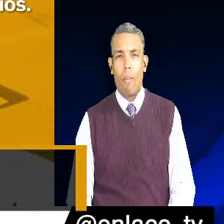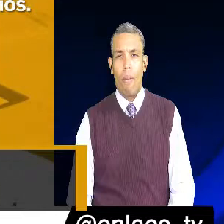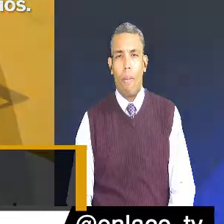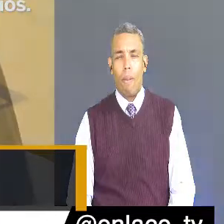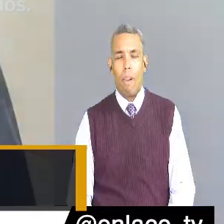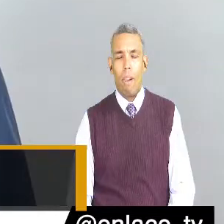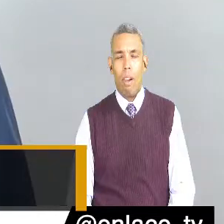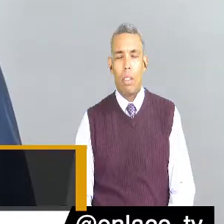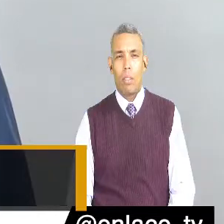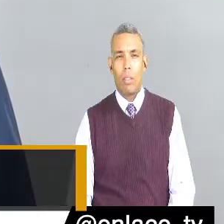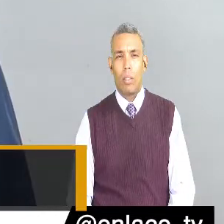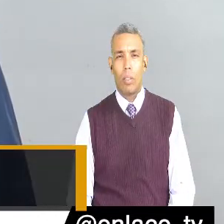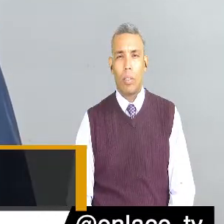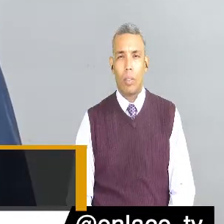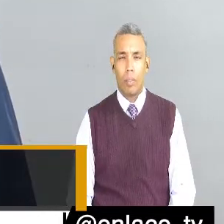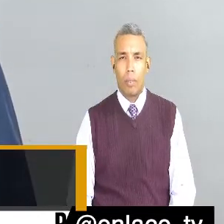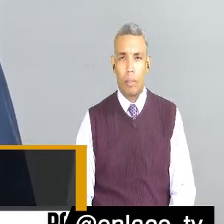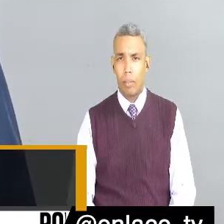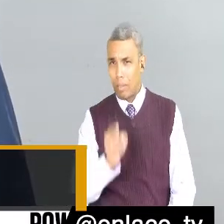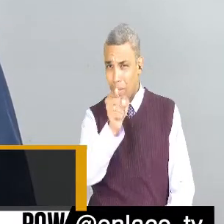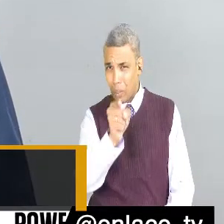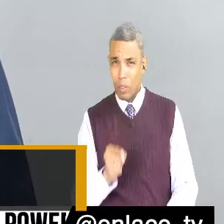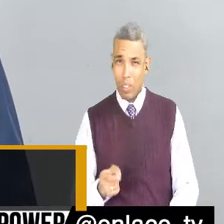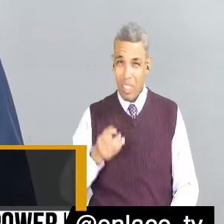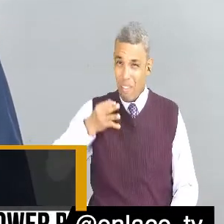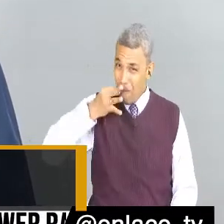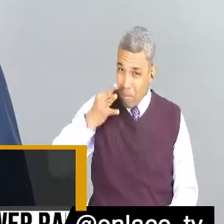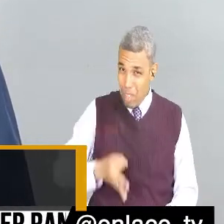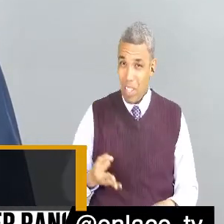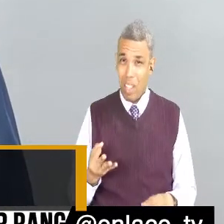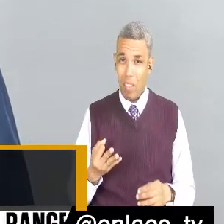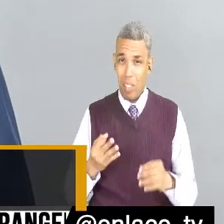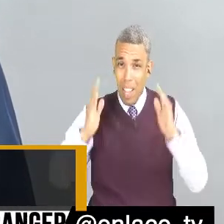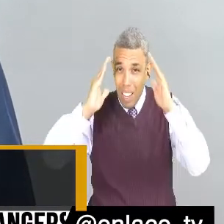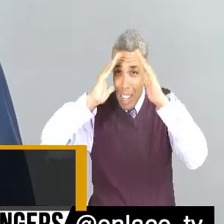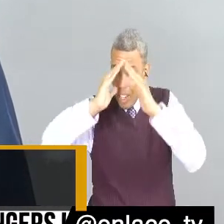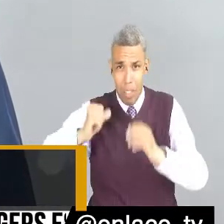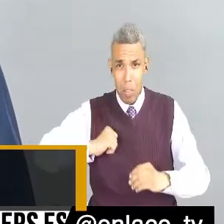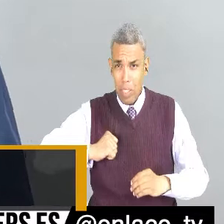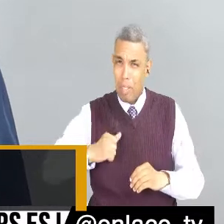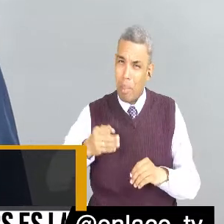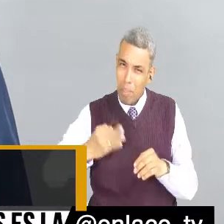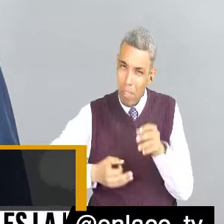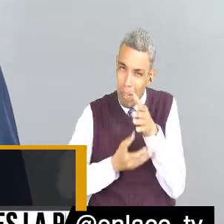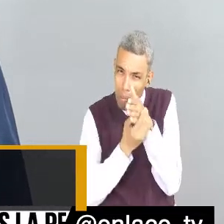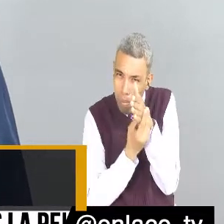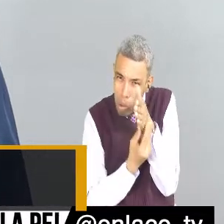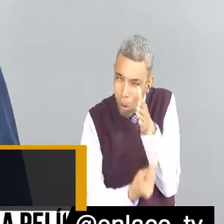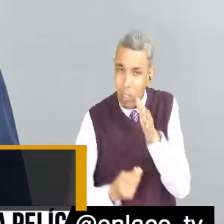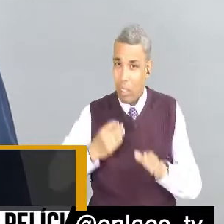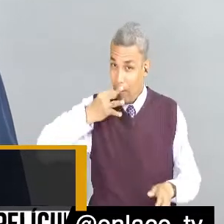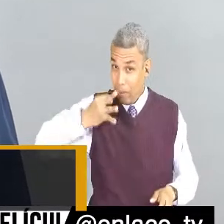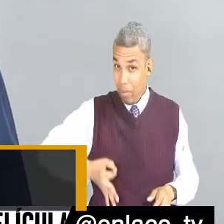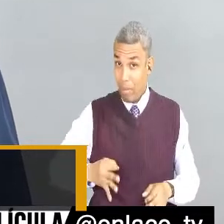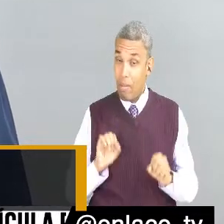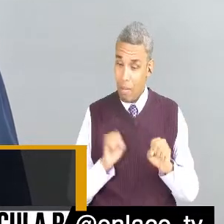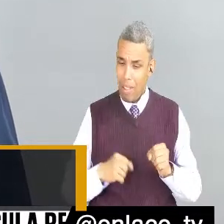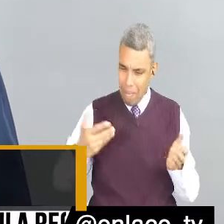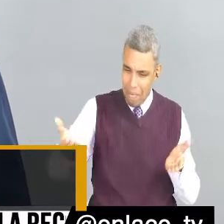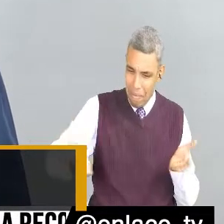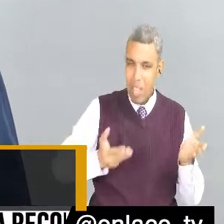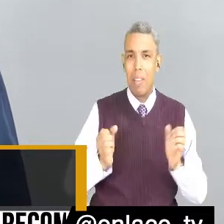a las personas más vulnerables, a los que no tengan una solución de vivienda, que se postulen. Aquí hay una gran oportunidad para que más barranqueños